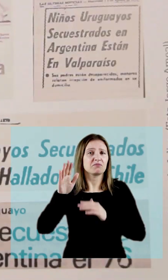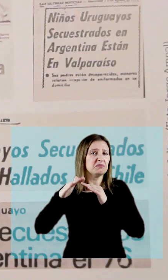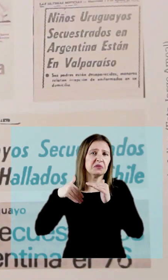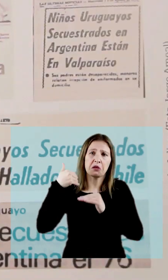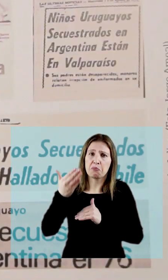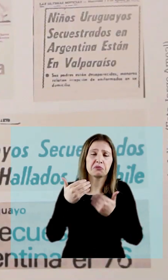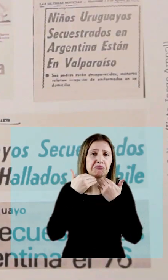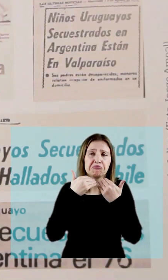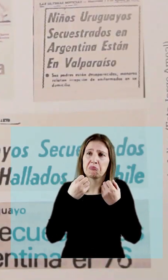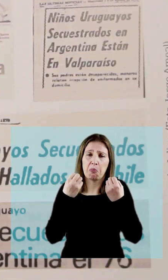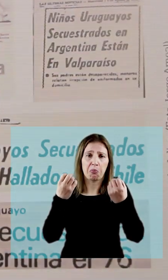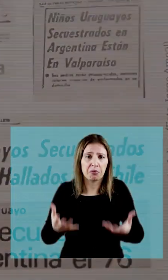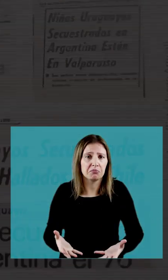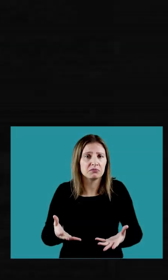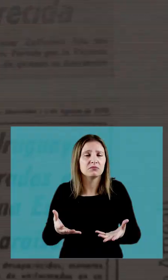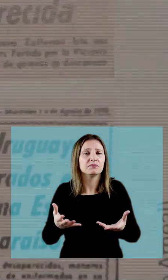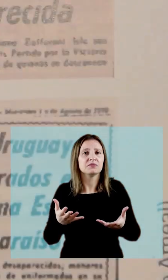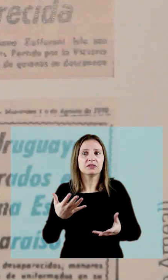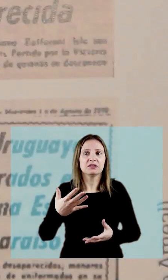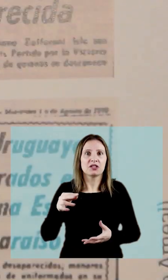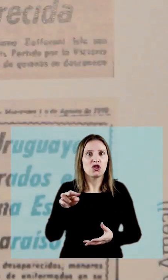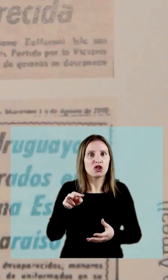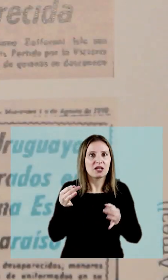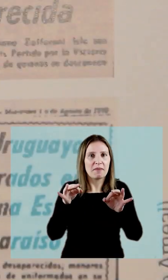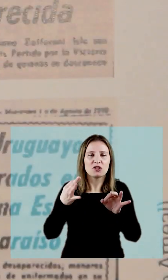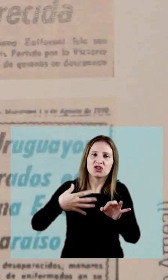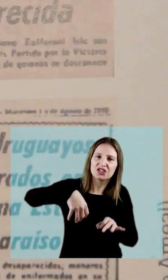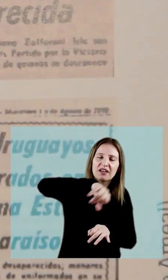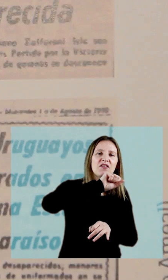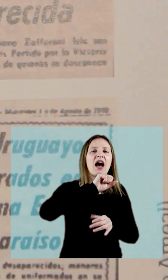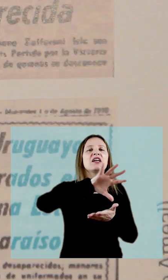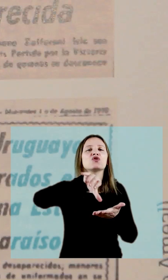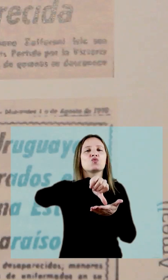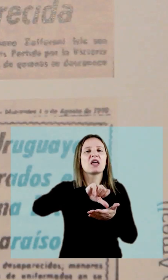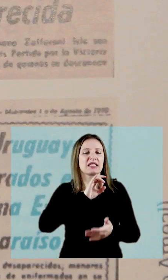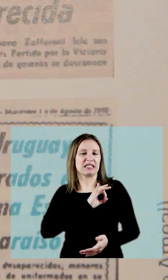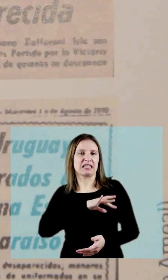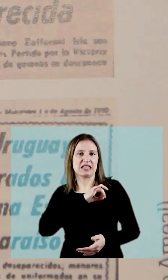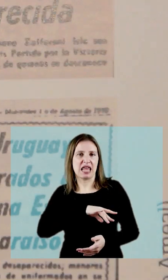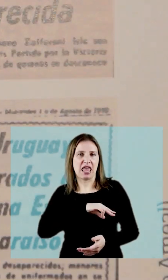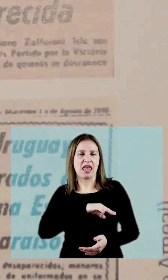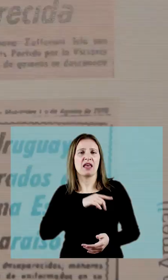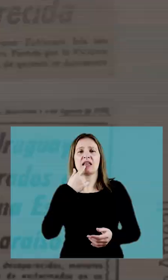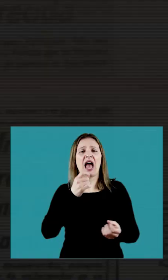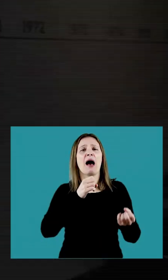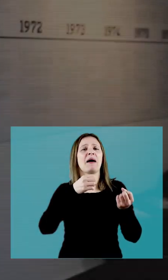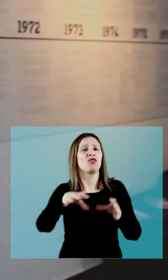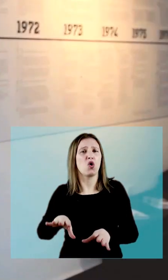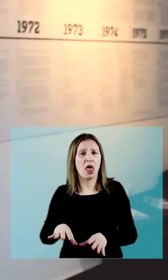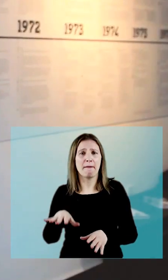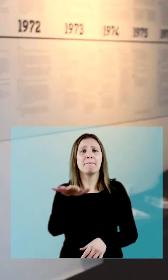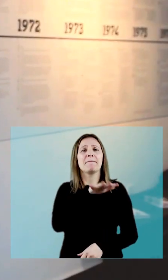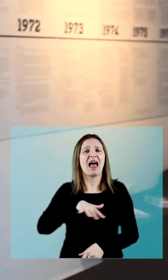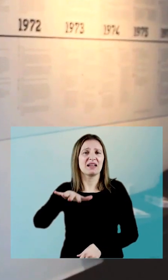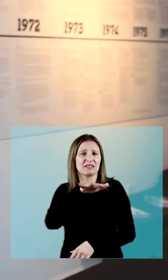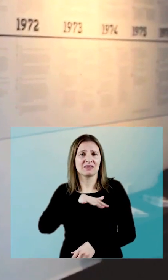qué razón, los llevan a la ciudad de Valparaíso, en Chile, y los abandonan en la Plaza